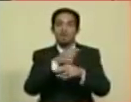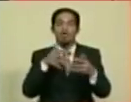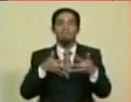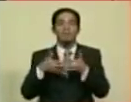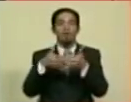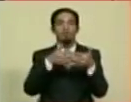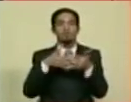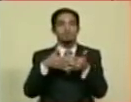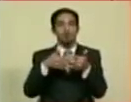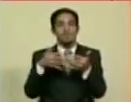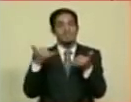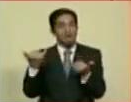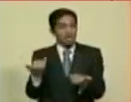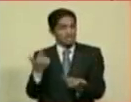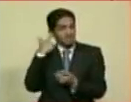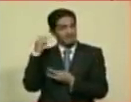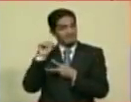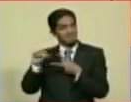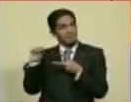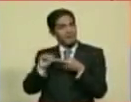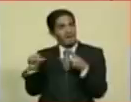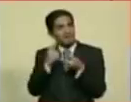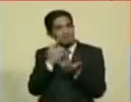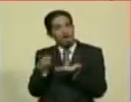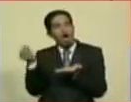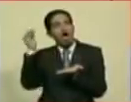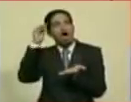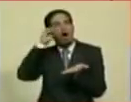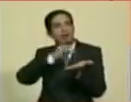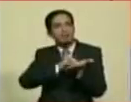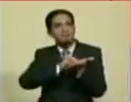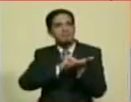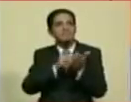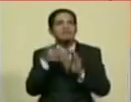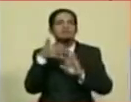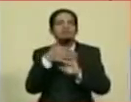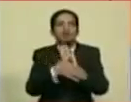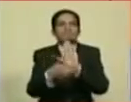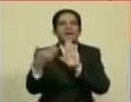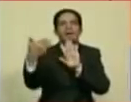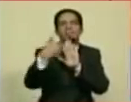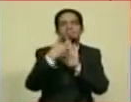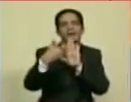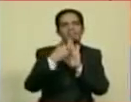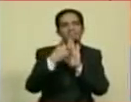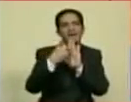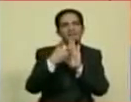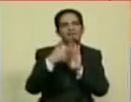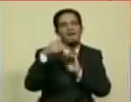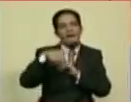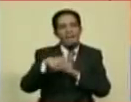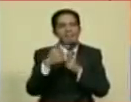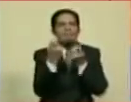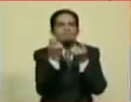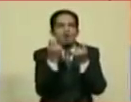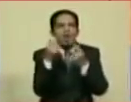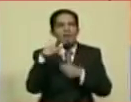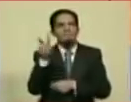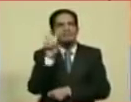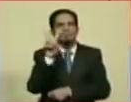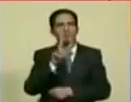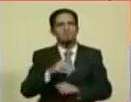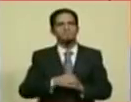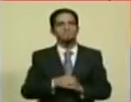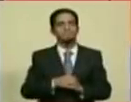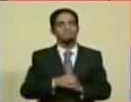últimas semanas, específicamente en lo que se refiere al ataque a nuestra moneda. Ustedes saben que al